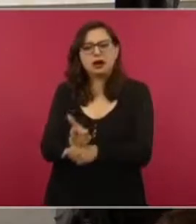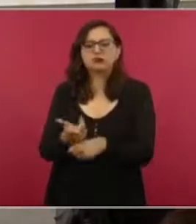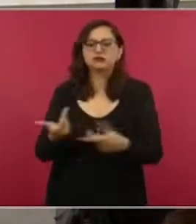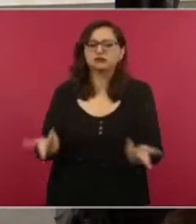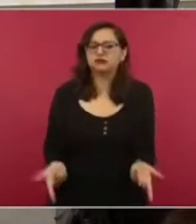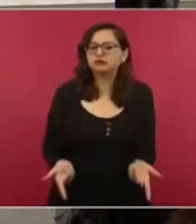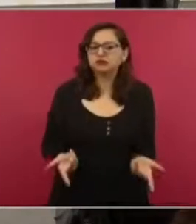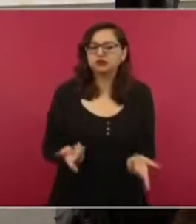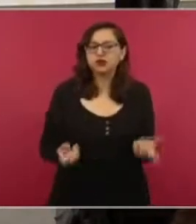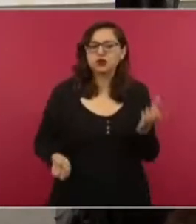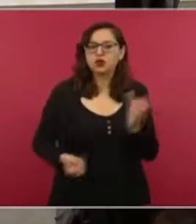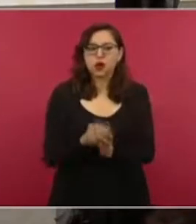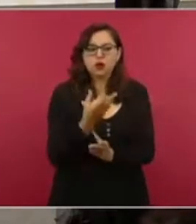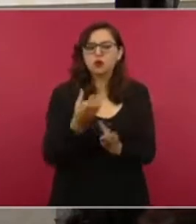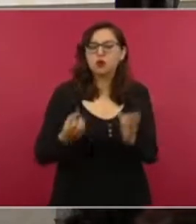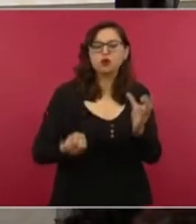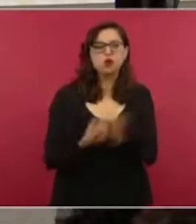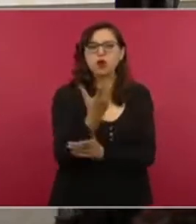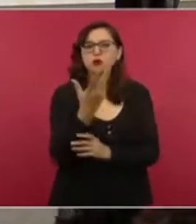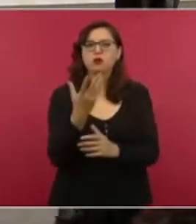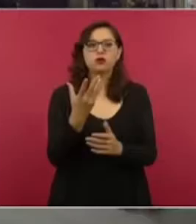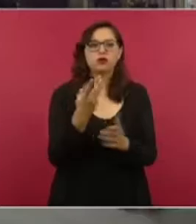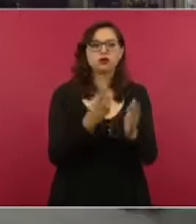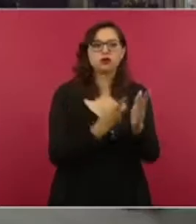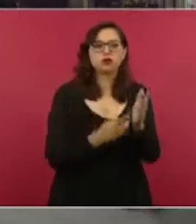cuanto, presidente. Muchas gracias.